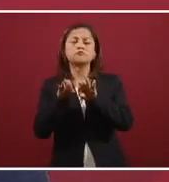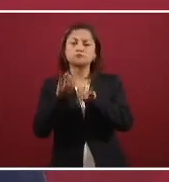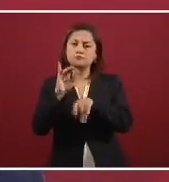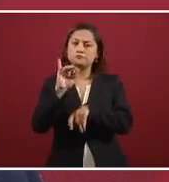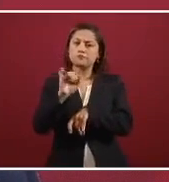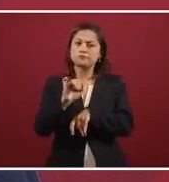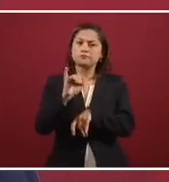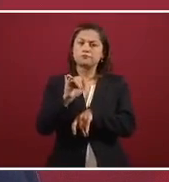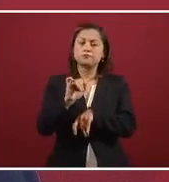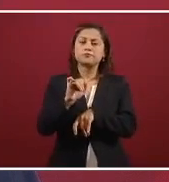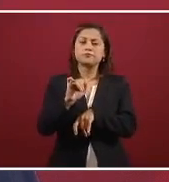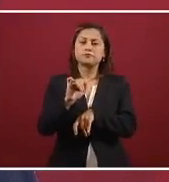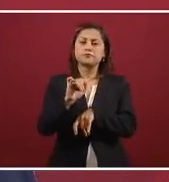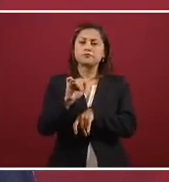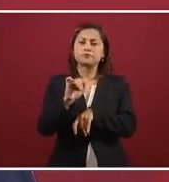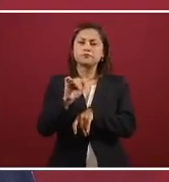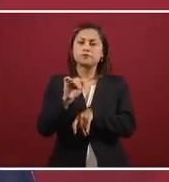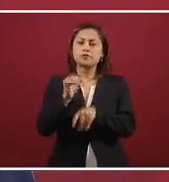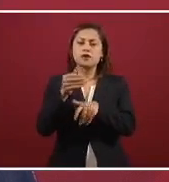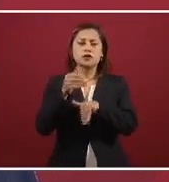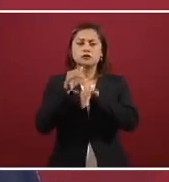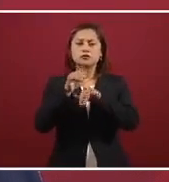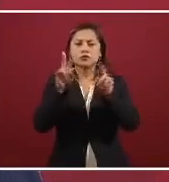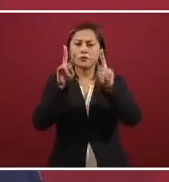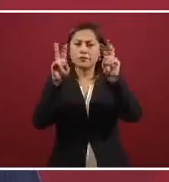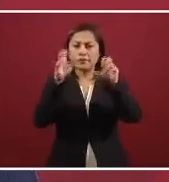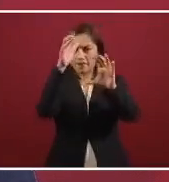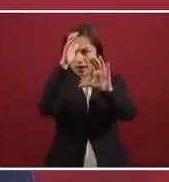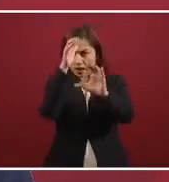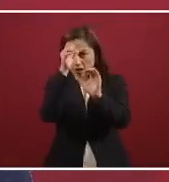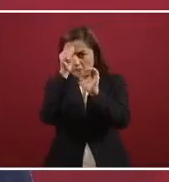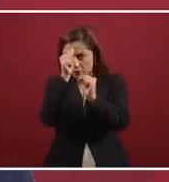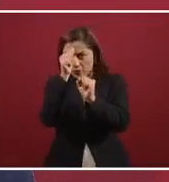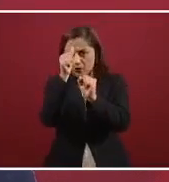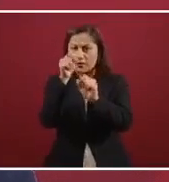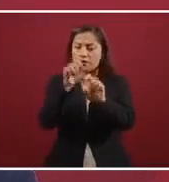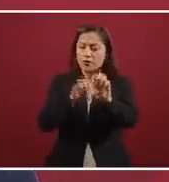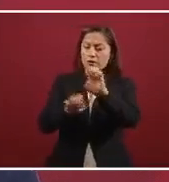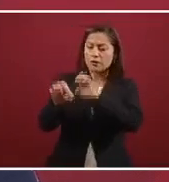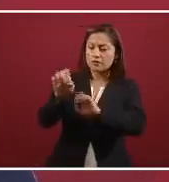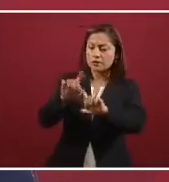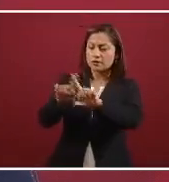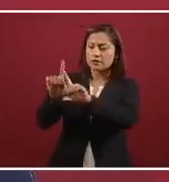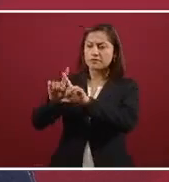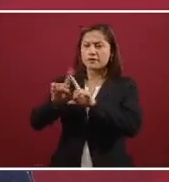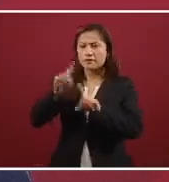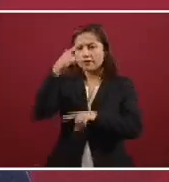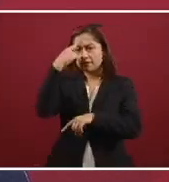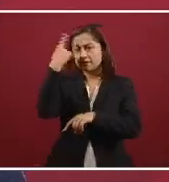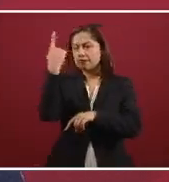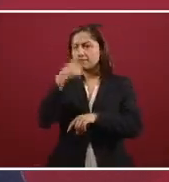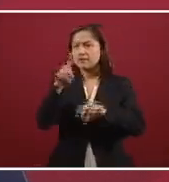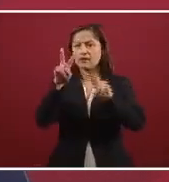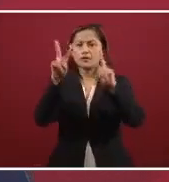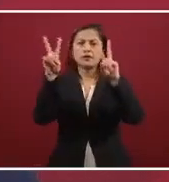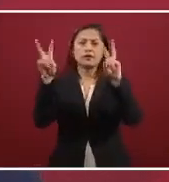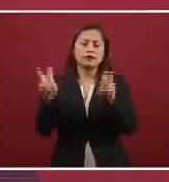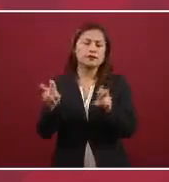acuerdo con las empresas de los gasoductos. Va por buen